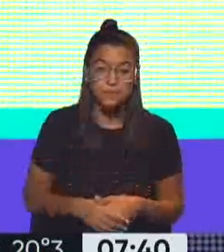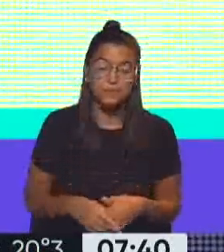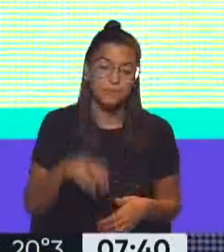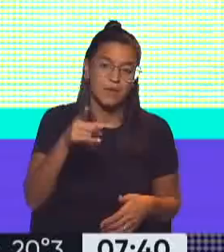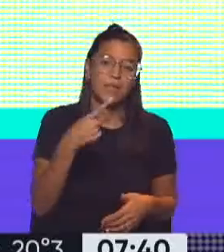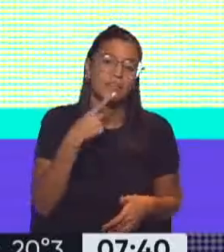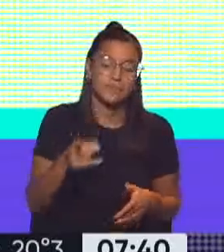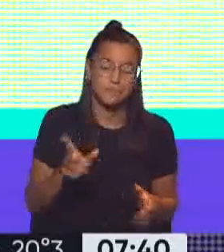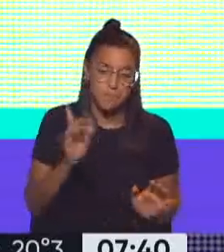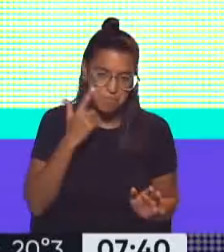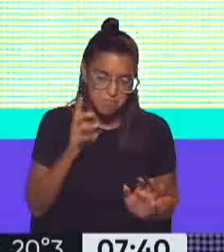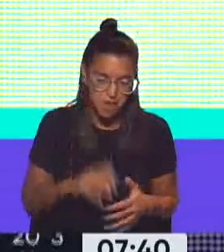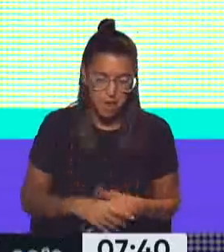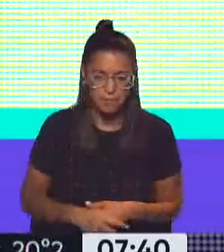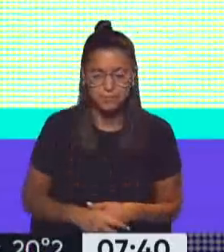Demasiado, mira,